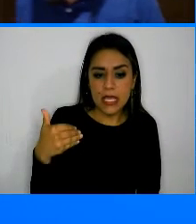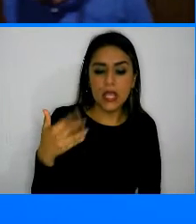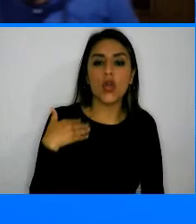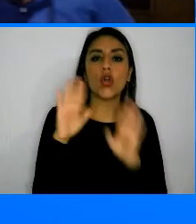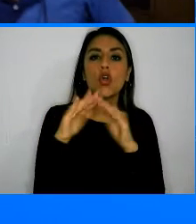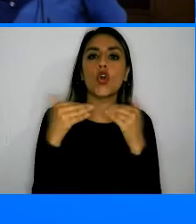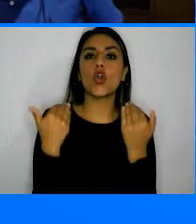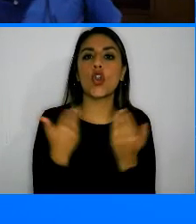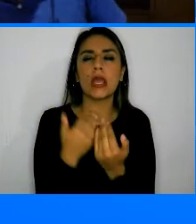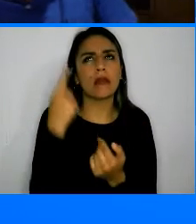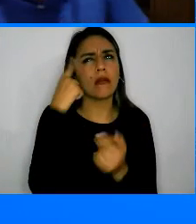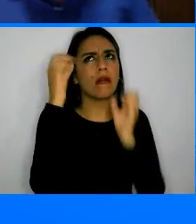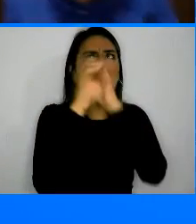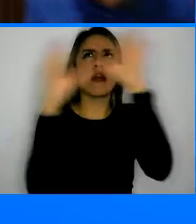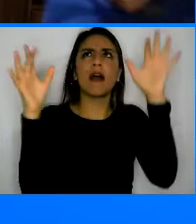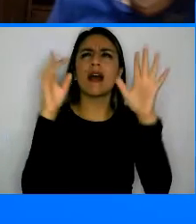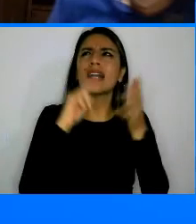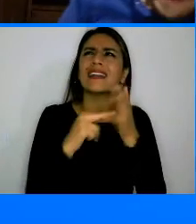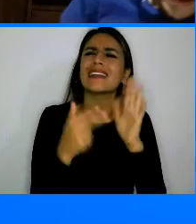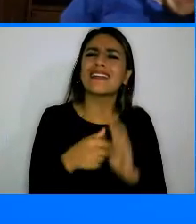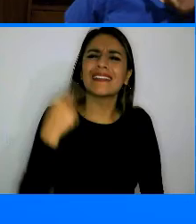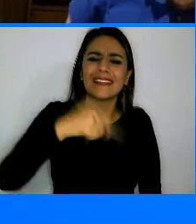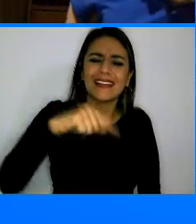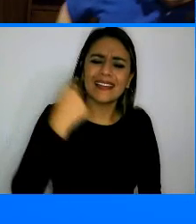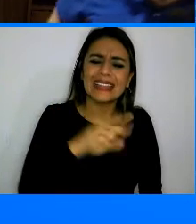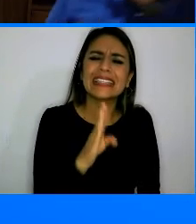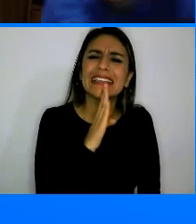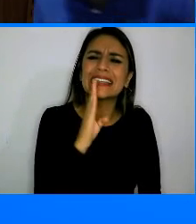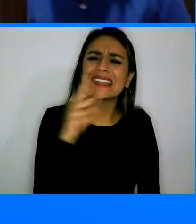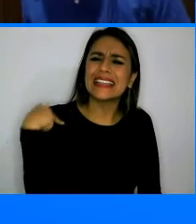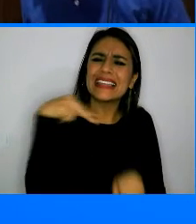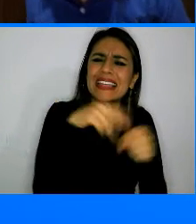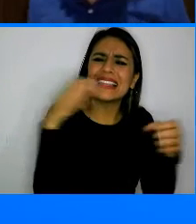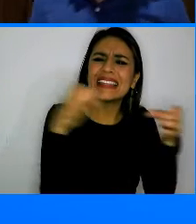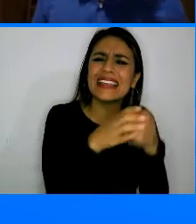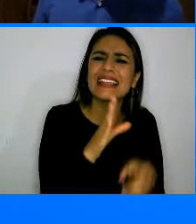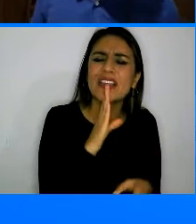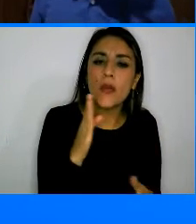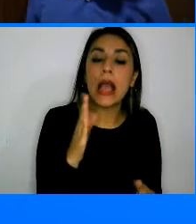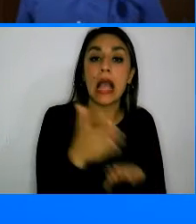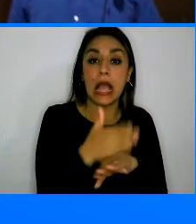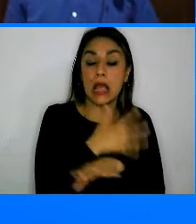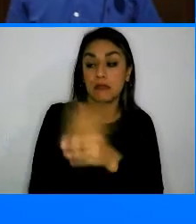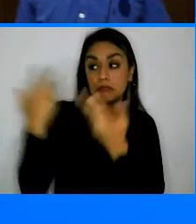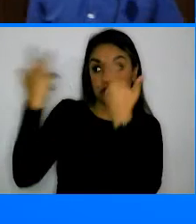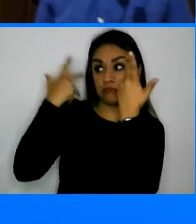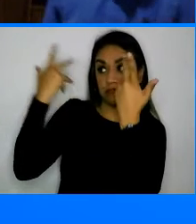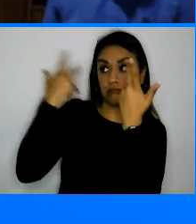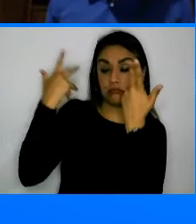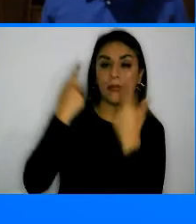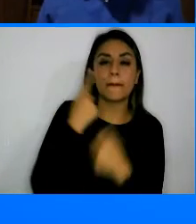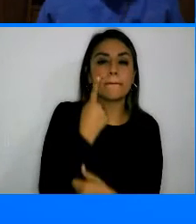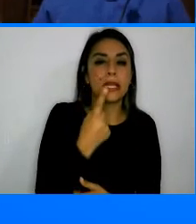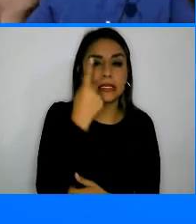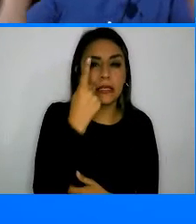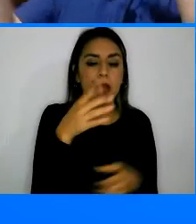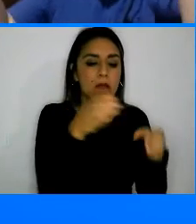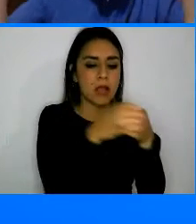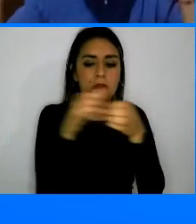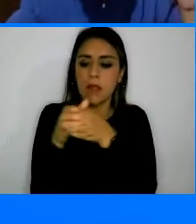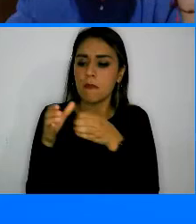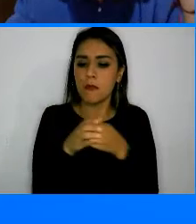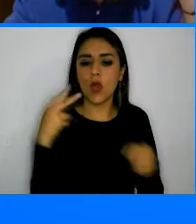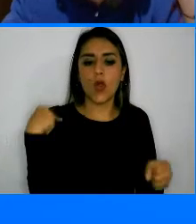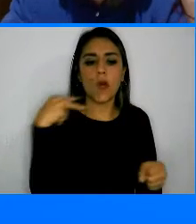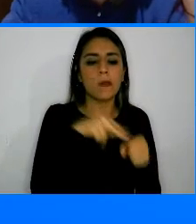un imaginario muy limitado sobre quiénes eran estos grupos, ¿no? Entonces a mí me habían enseñado sobre los principales, entonces yo tenía